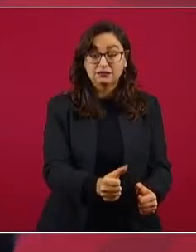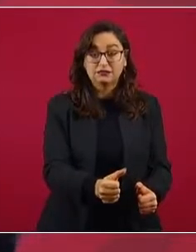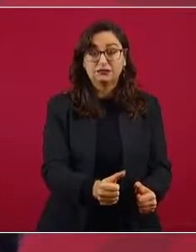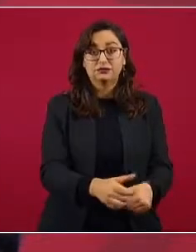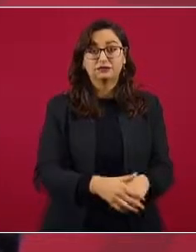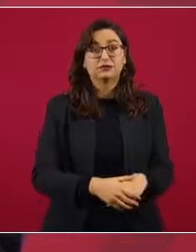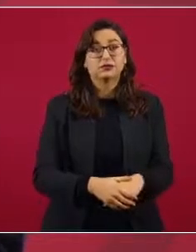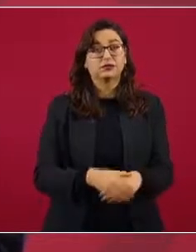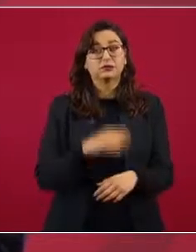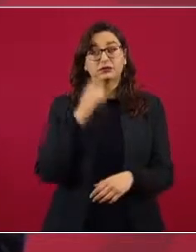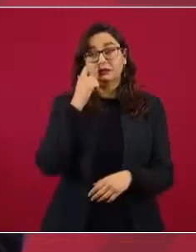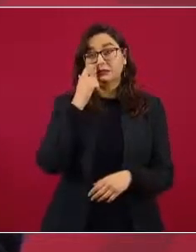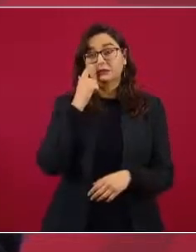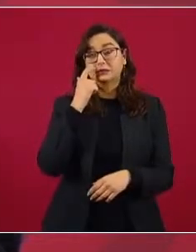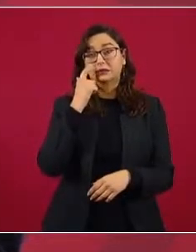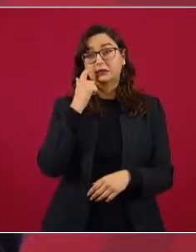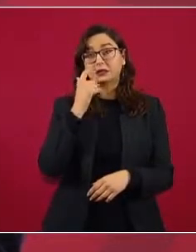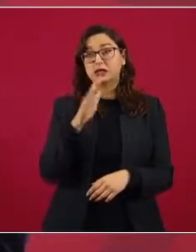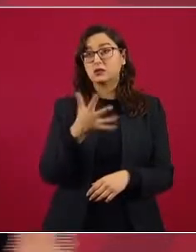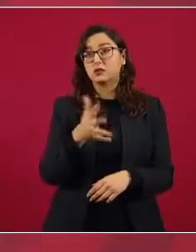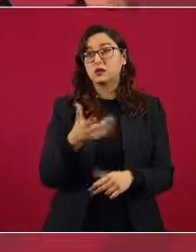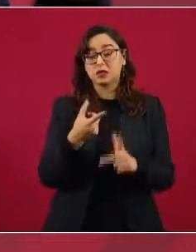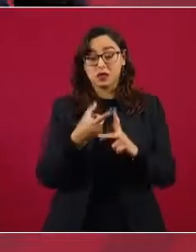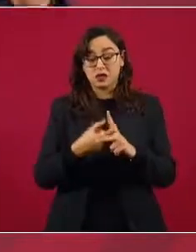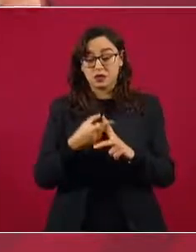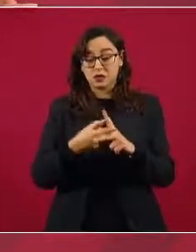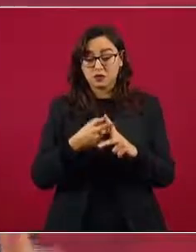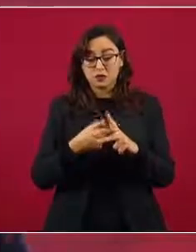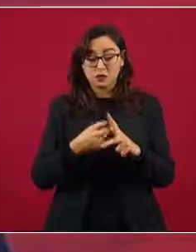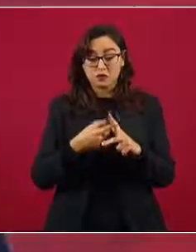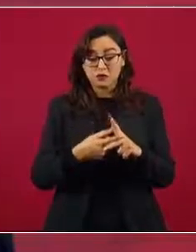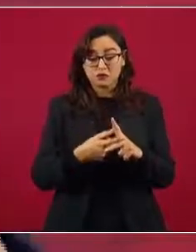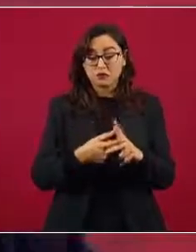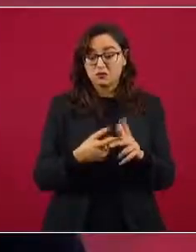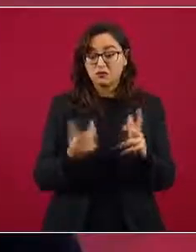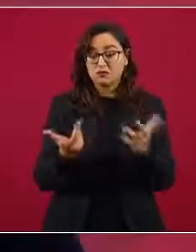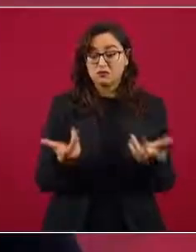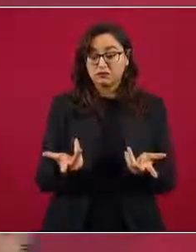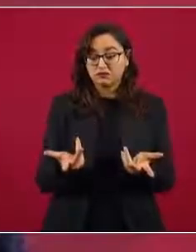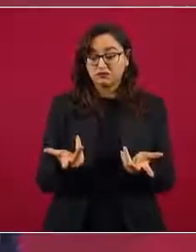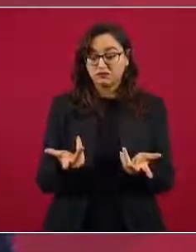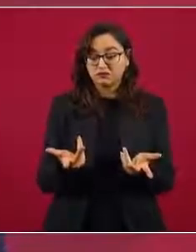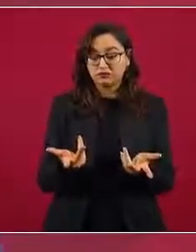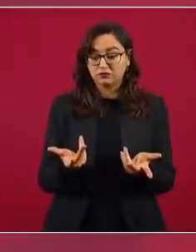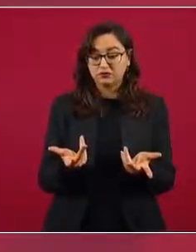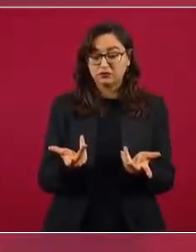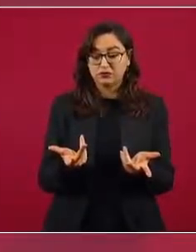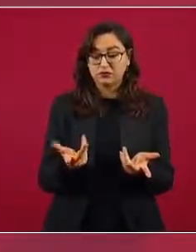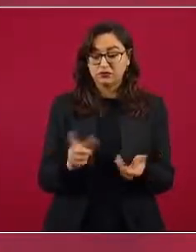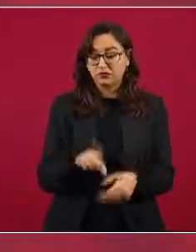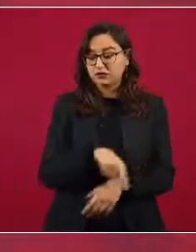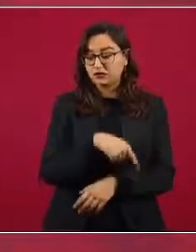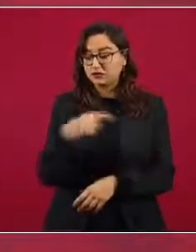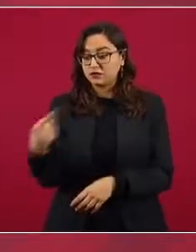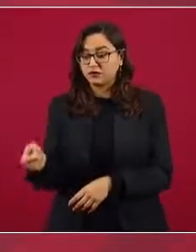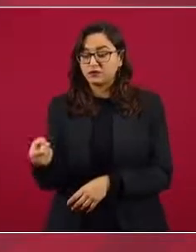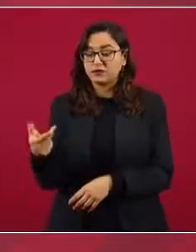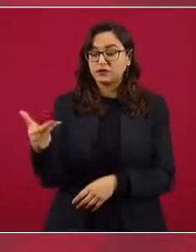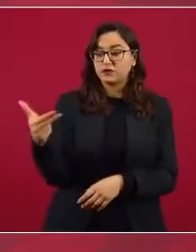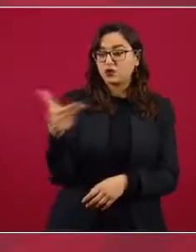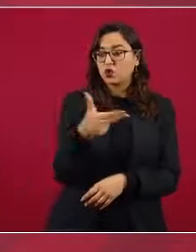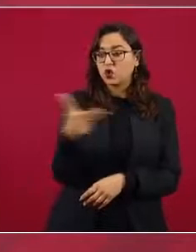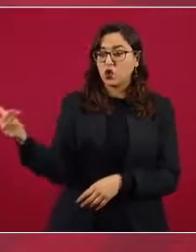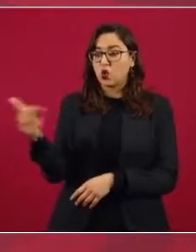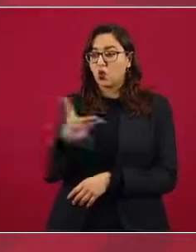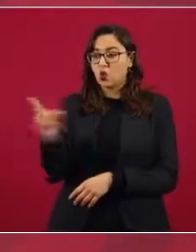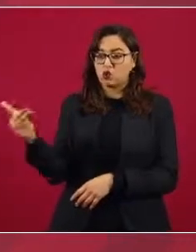el equivalente a mantener un hospital, un hotel de